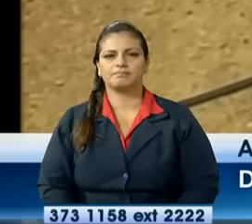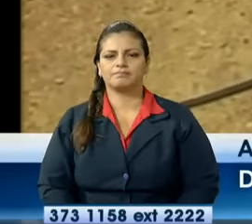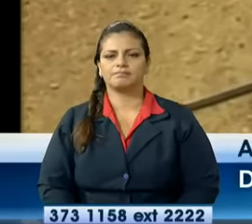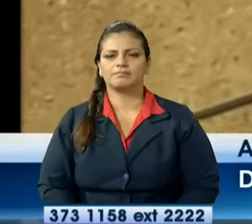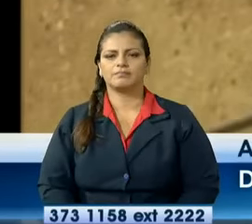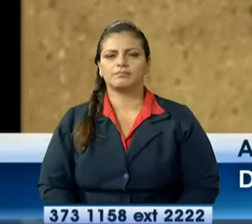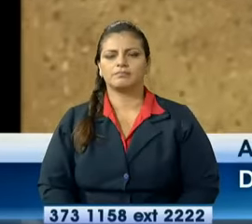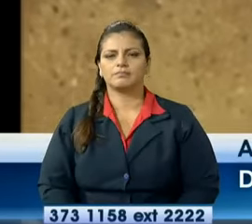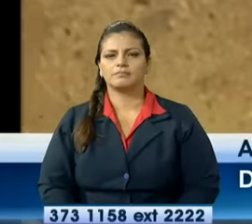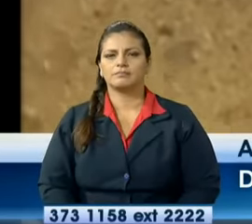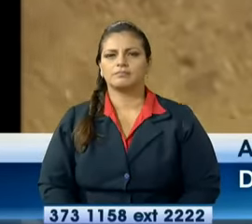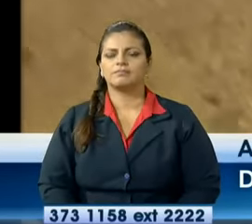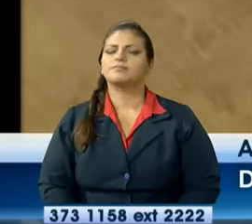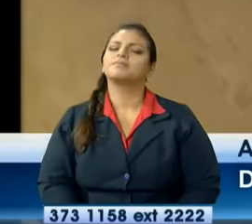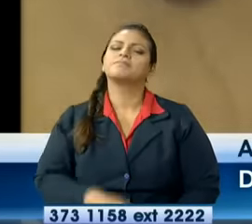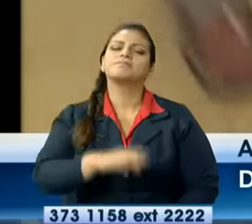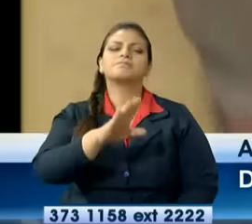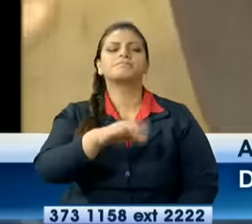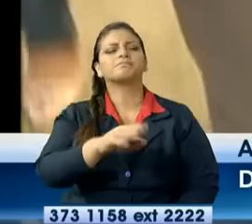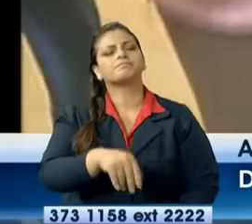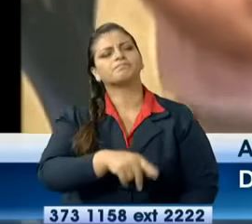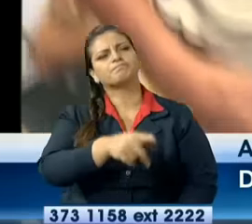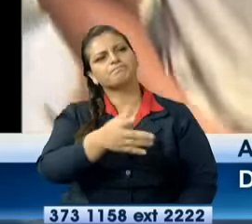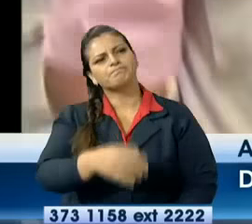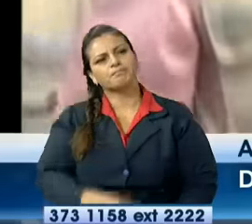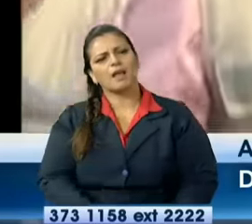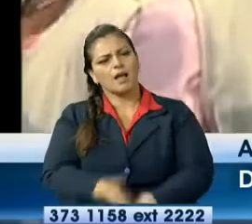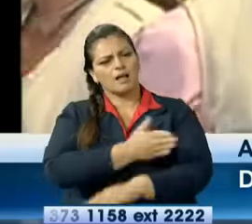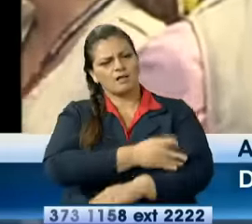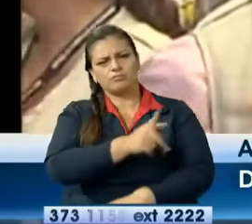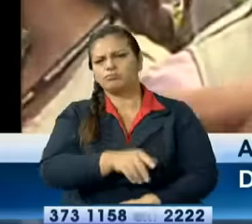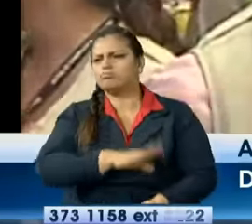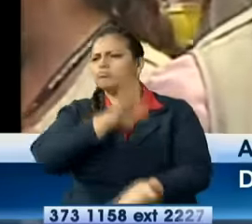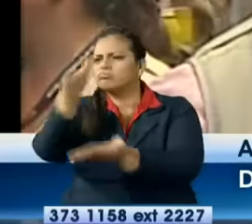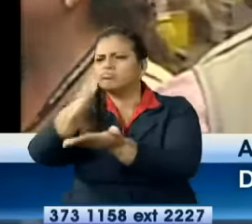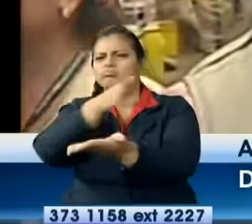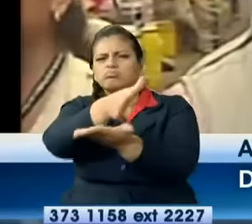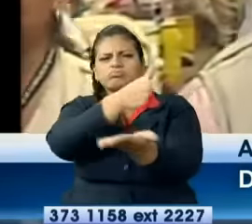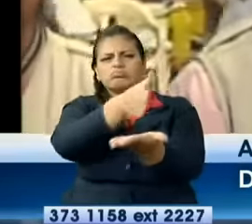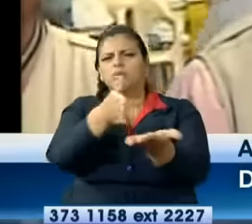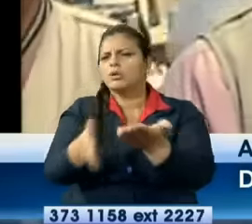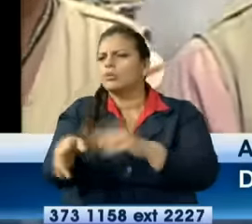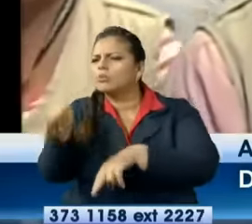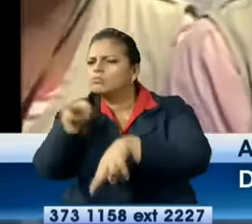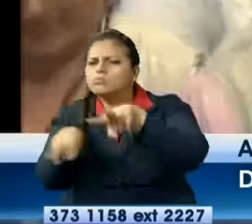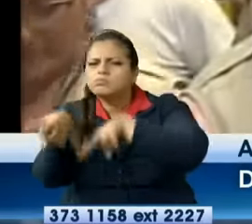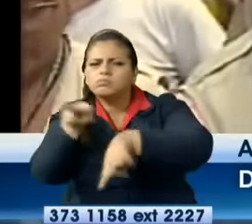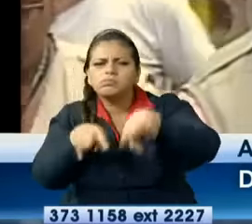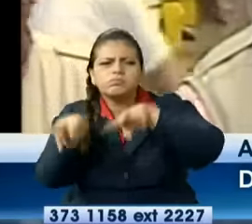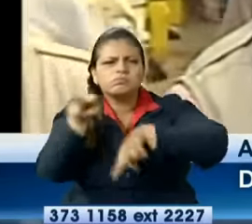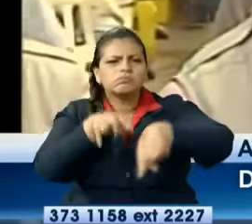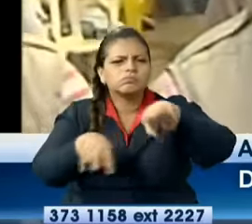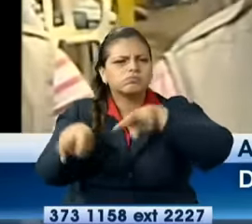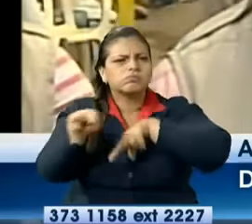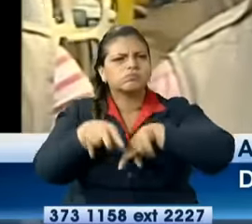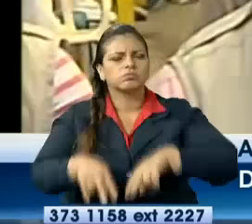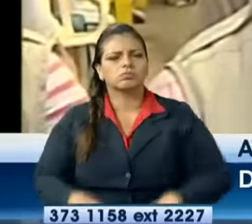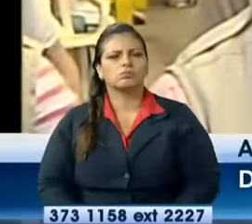descalibrado. Abogado, según la experiencia que tienen ustedes, algunos comerciantes dicen que, a ver, apaguen eso, que algunos comerciantes se